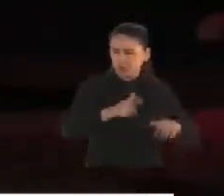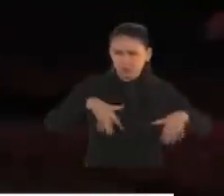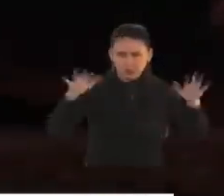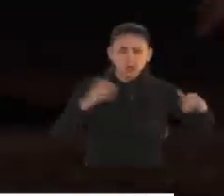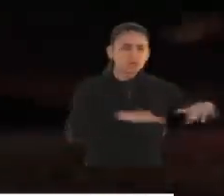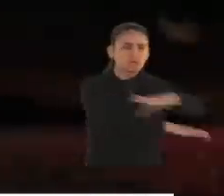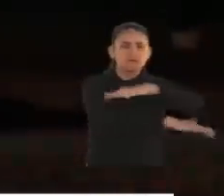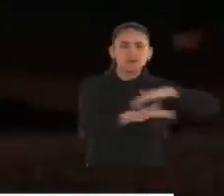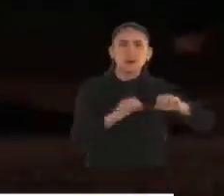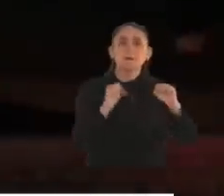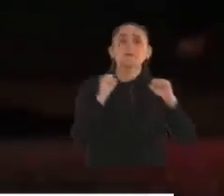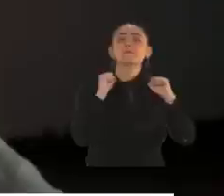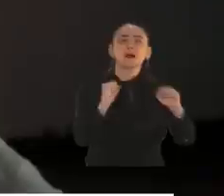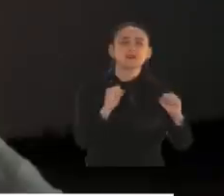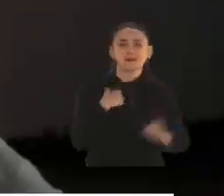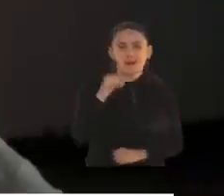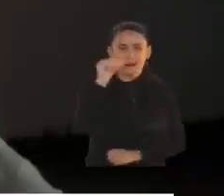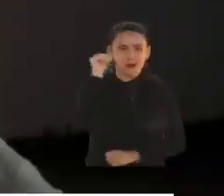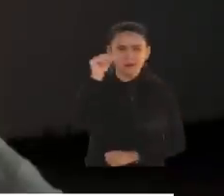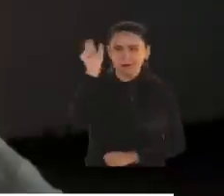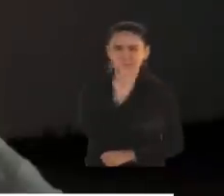en su mayoría de origen asiático.